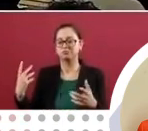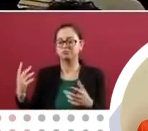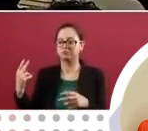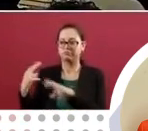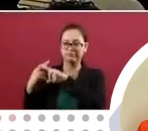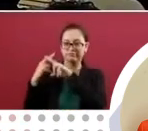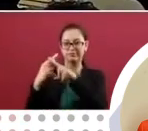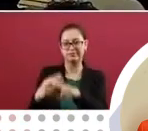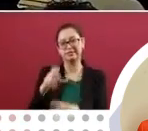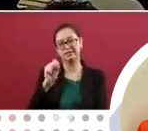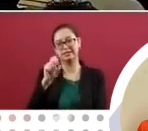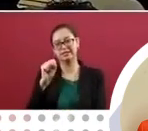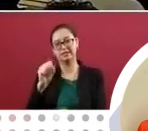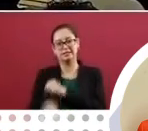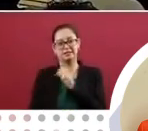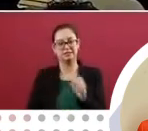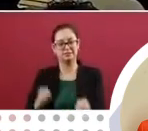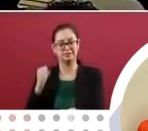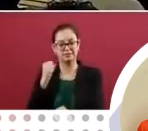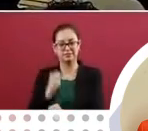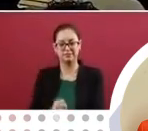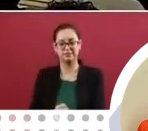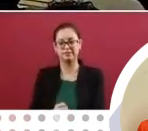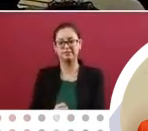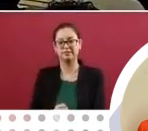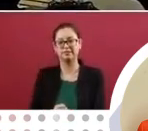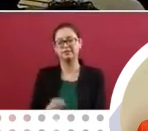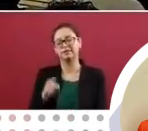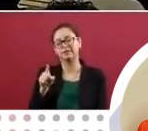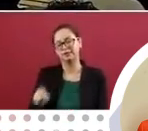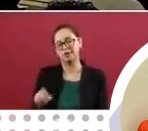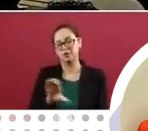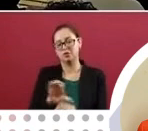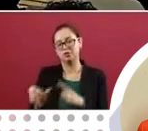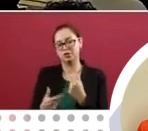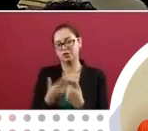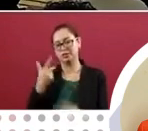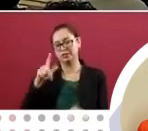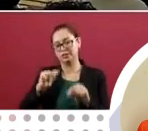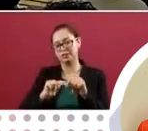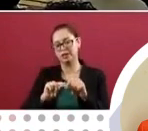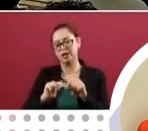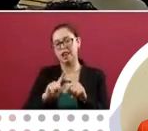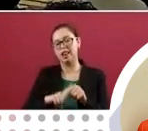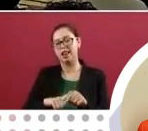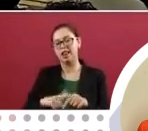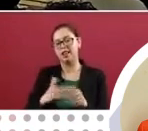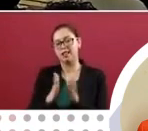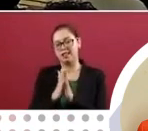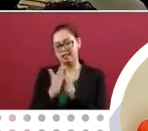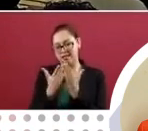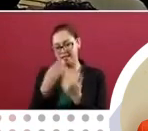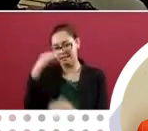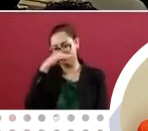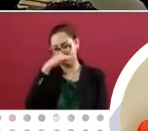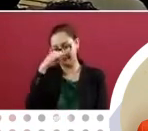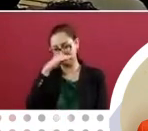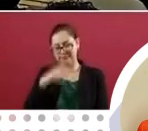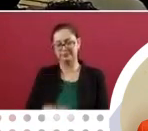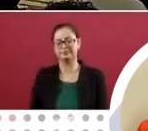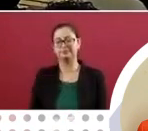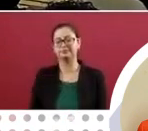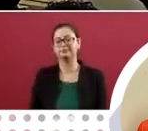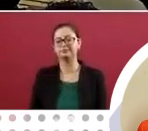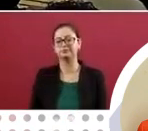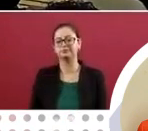Y justo este contrato que se está cancelando es de los insumos. Entonces, obviamente en la cadena